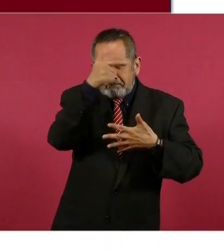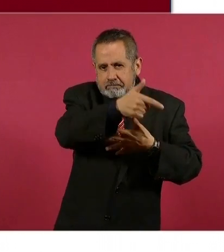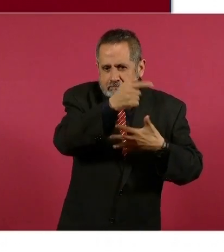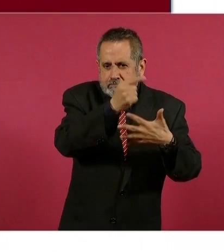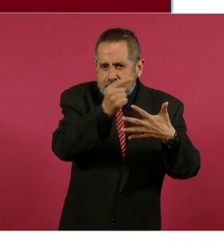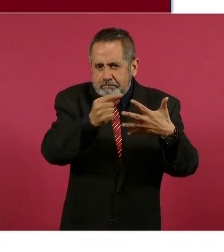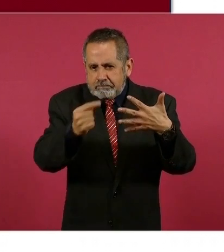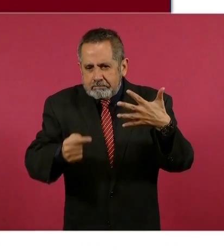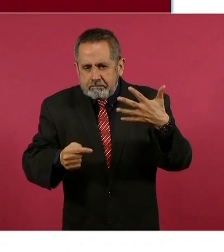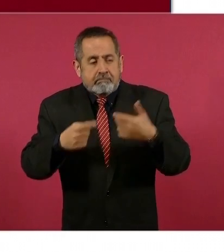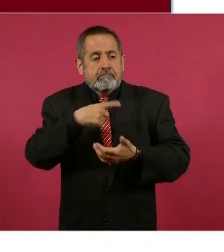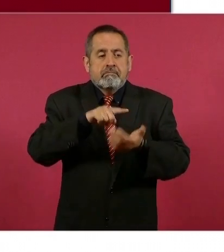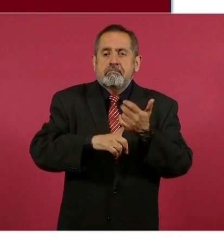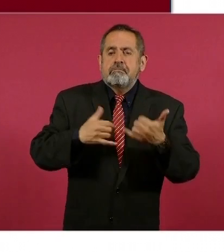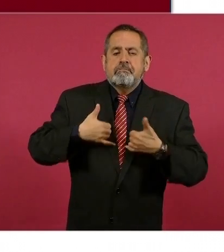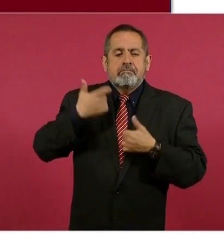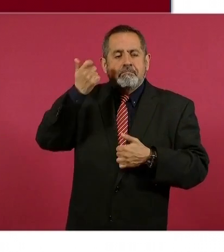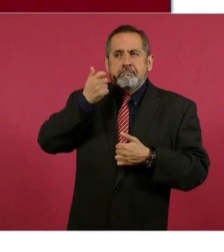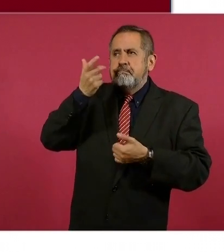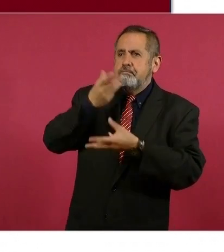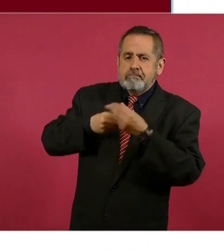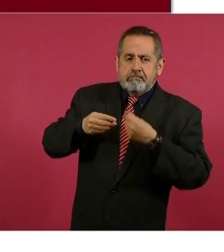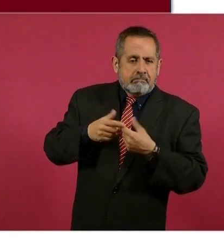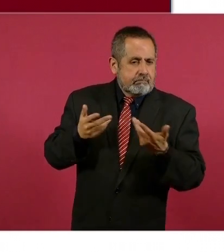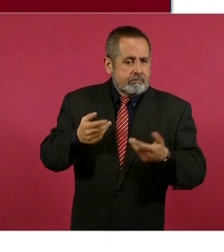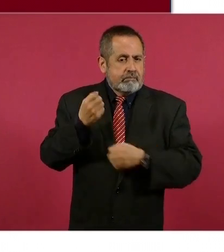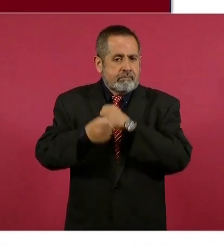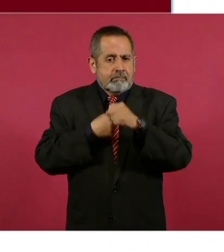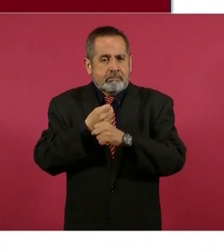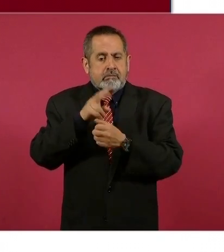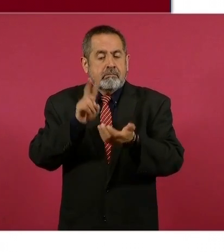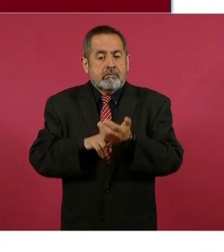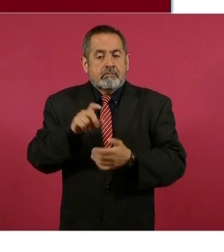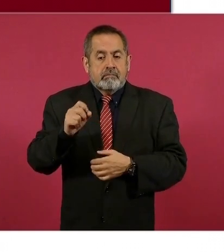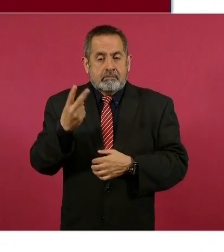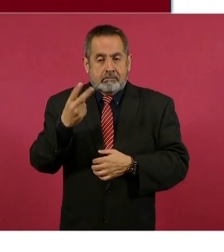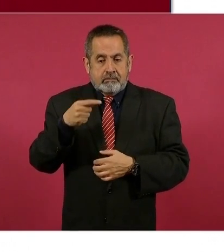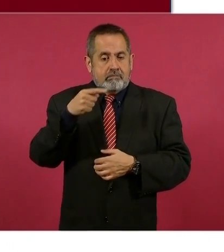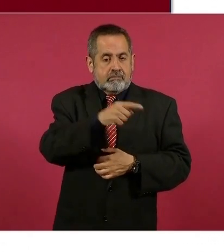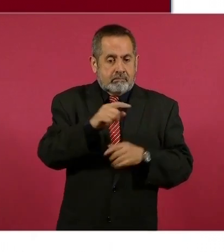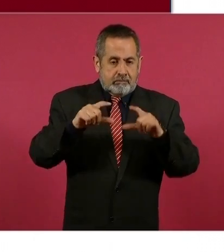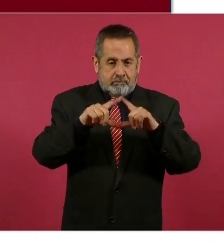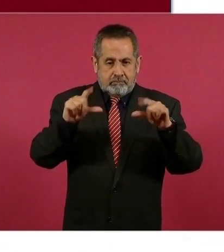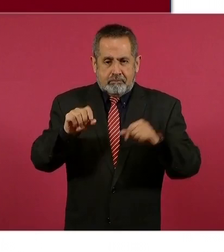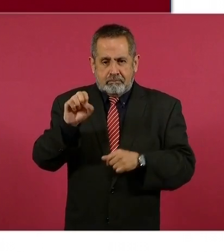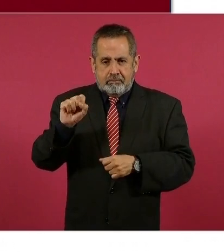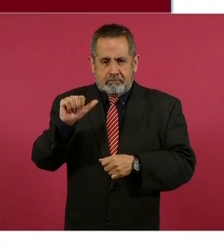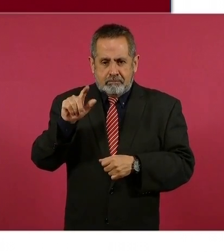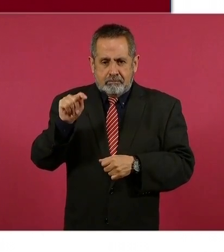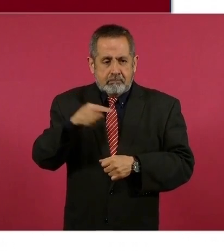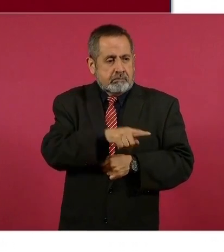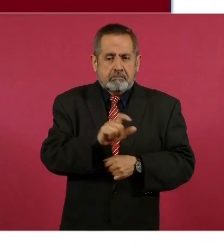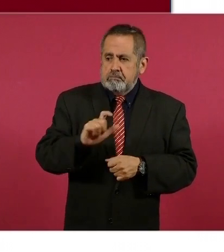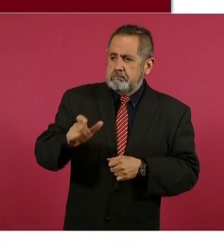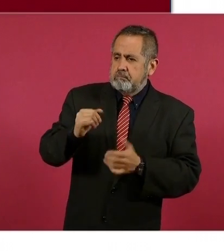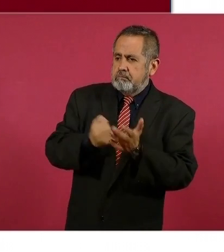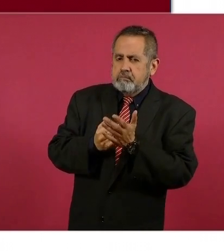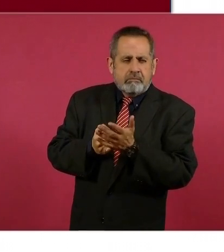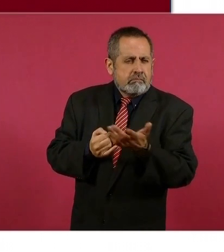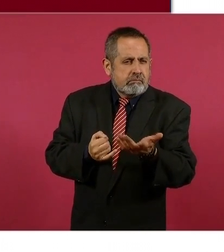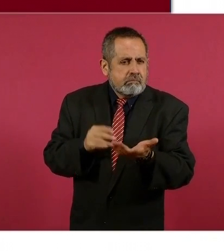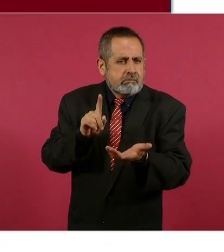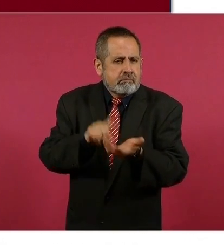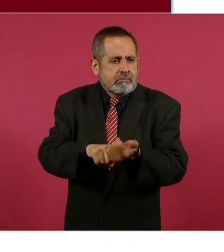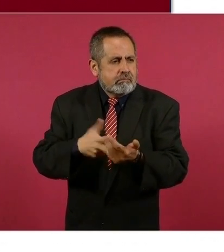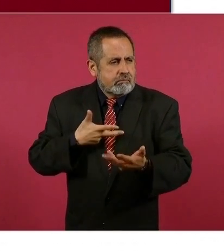Jóvenes Construyendo el Futuro y finalmente en 2022 actualizó su registro en el SAT y está pagando impuestos.